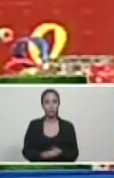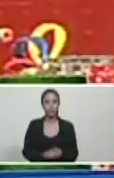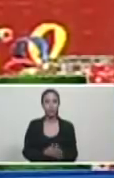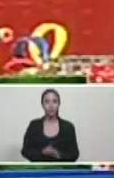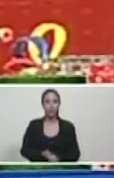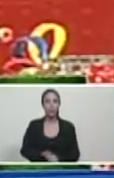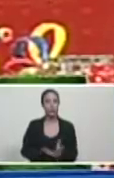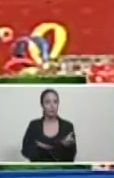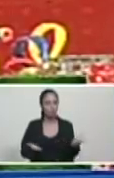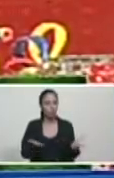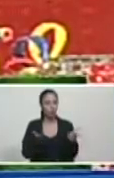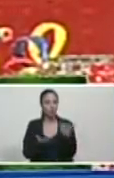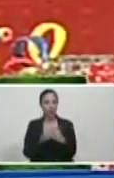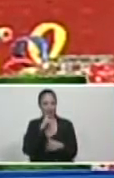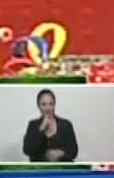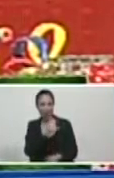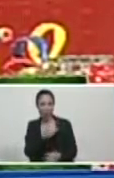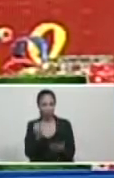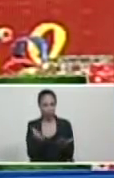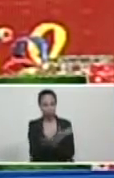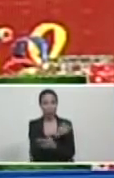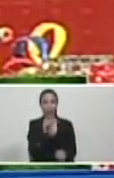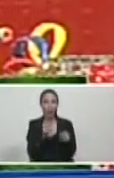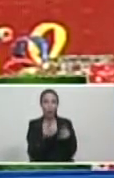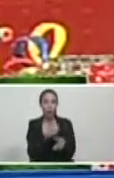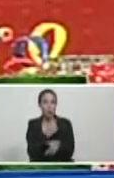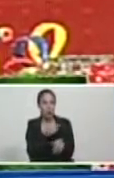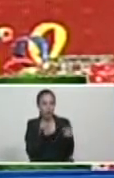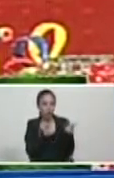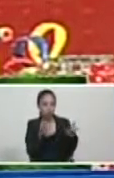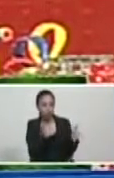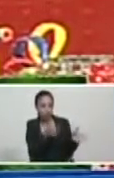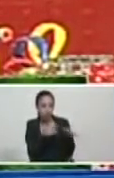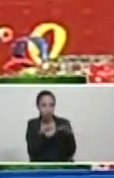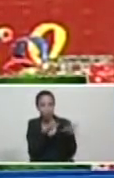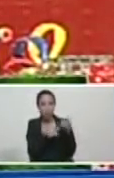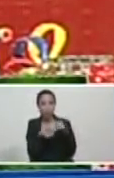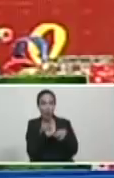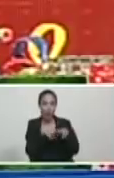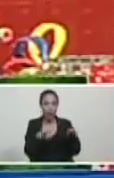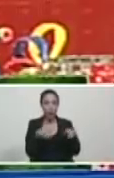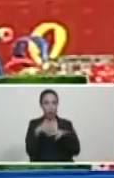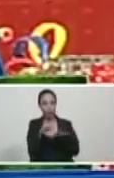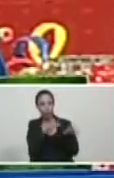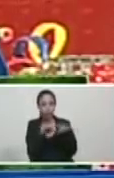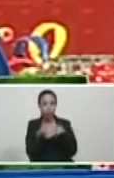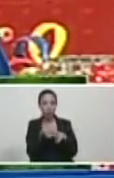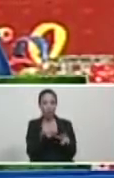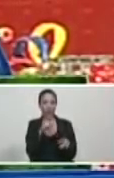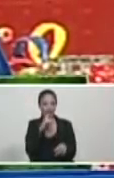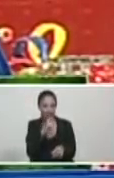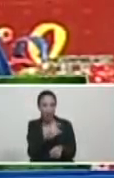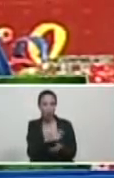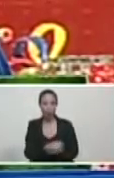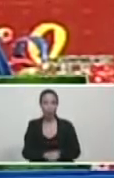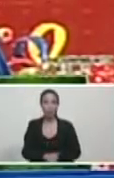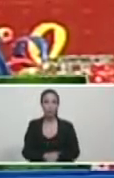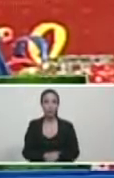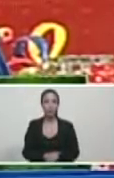para curar del odio que algunos siembran en los niños y niñas. Hay gente que siembra